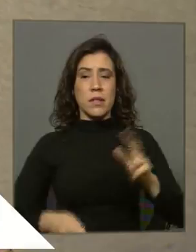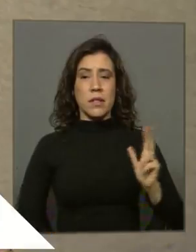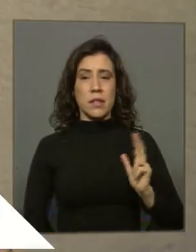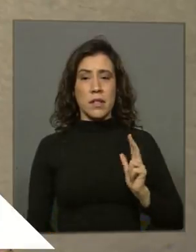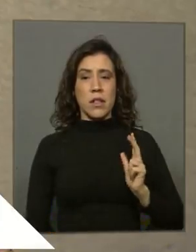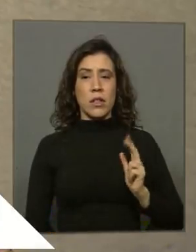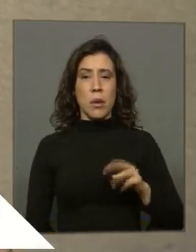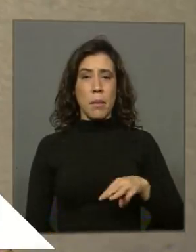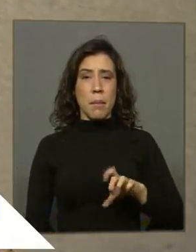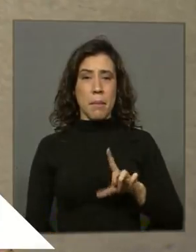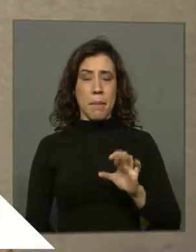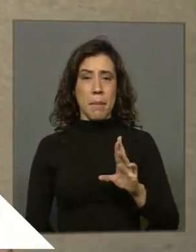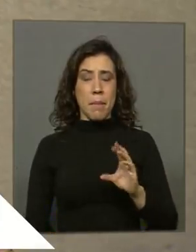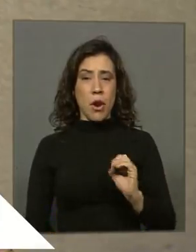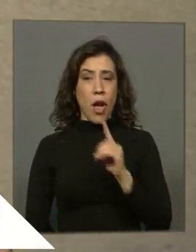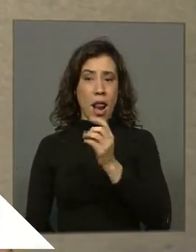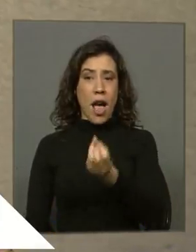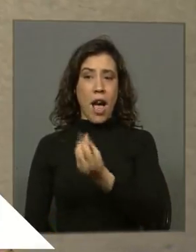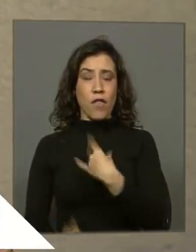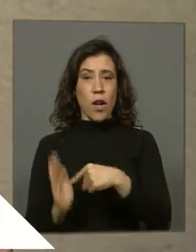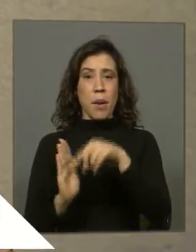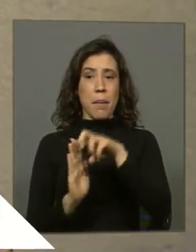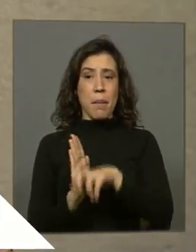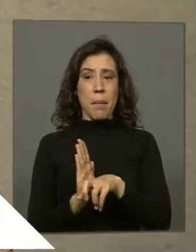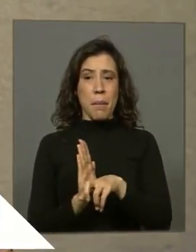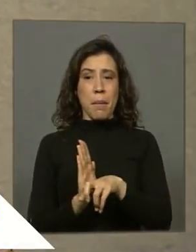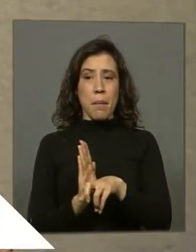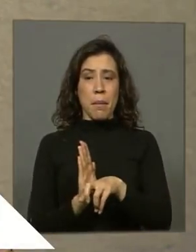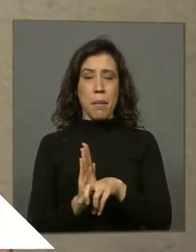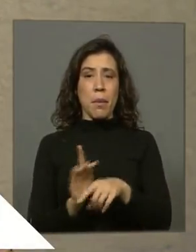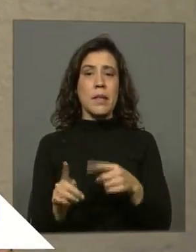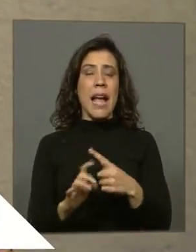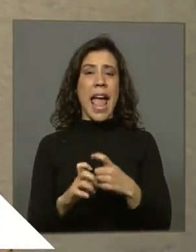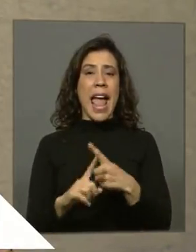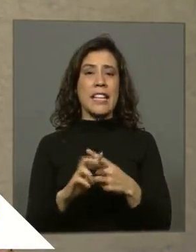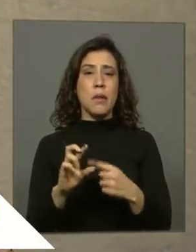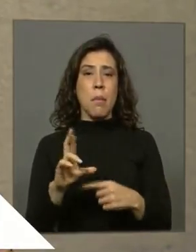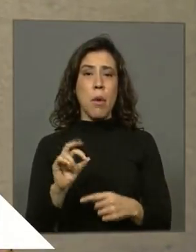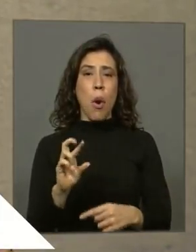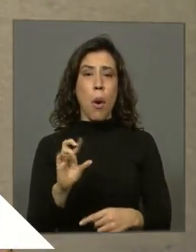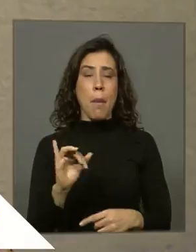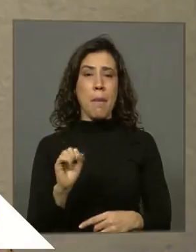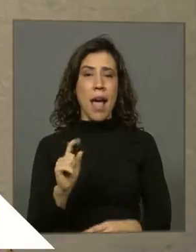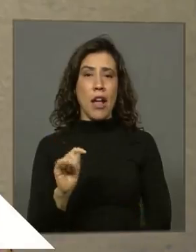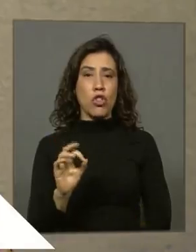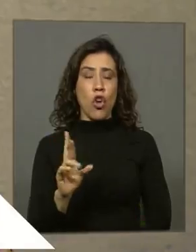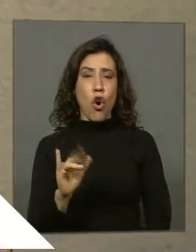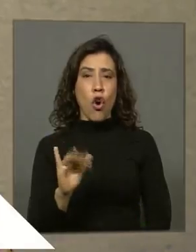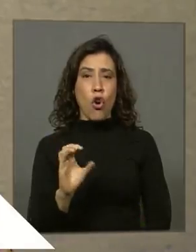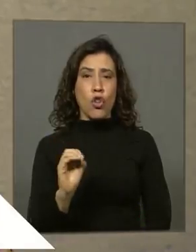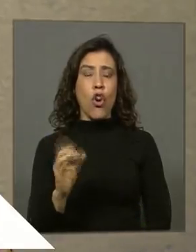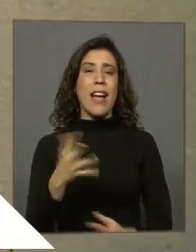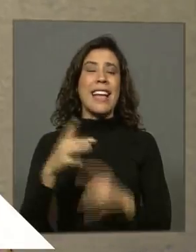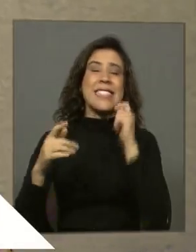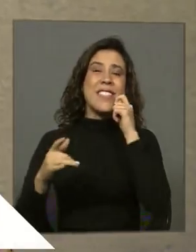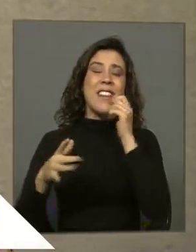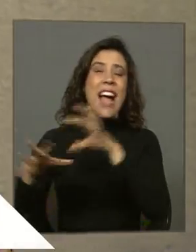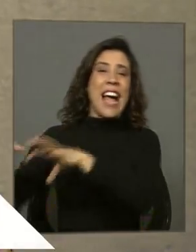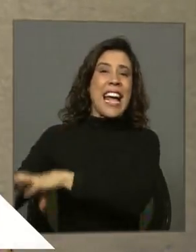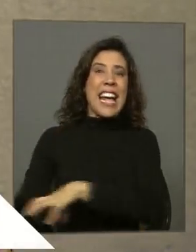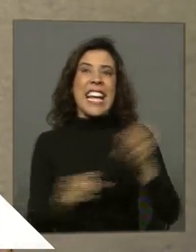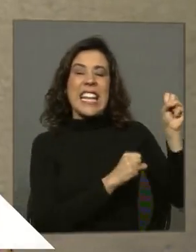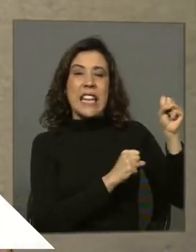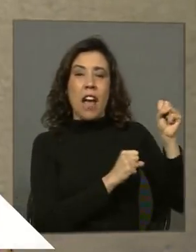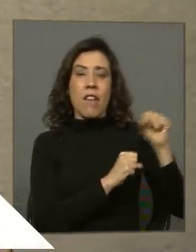Manuel Melero y él nos dijo que este proyecto era expropiatorio escuchan bien diputados y diputadas expropiatorio porque